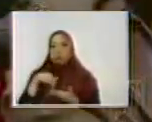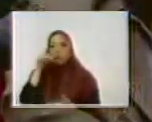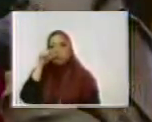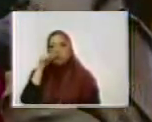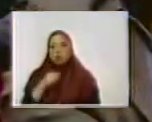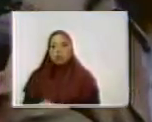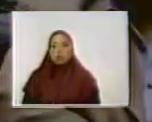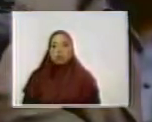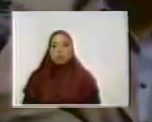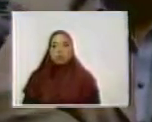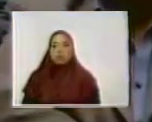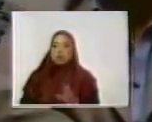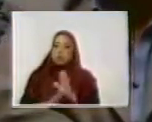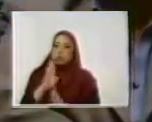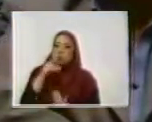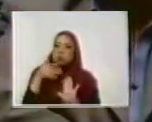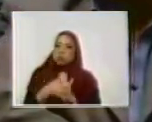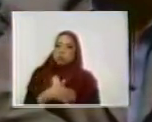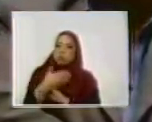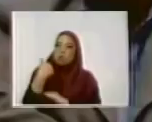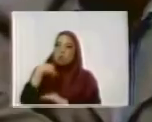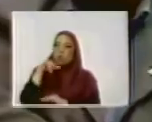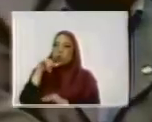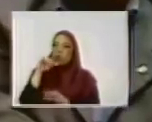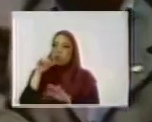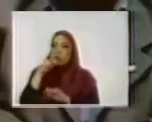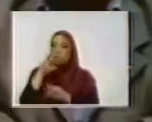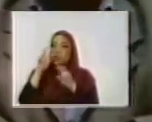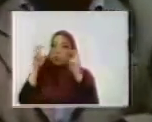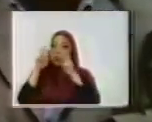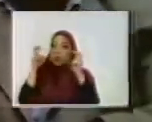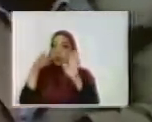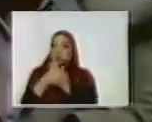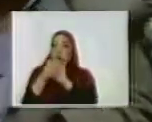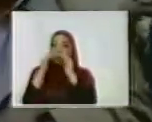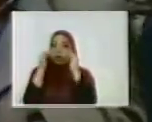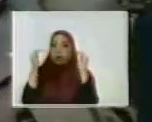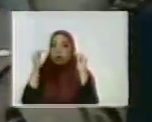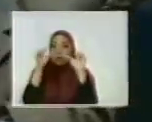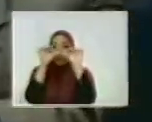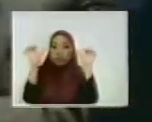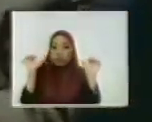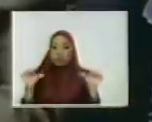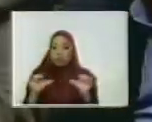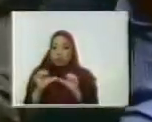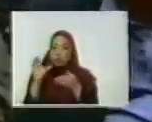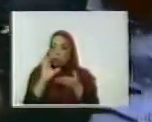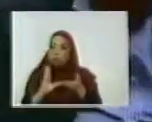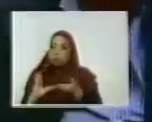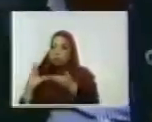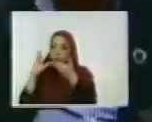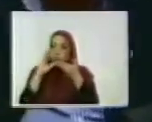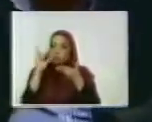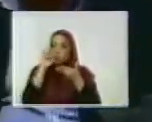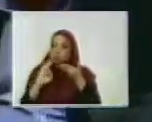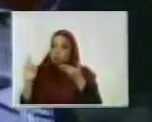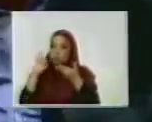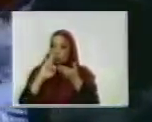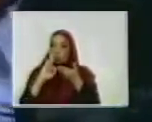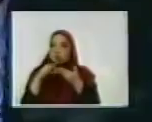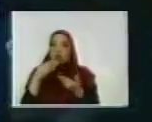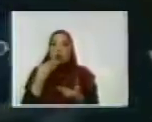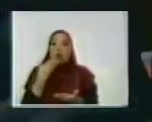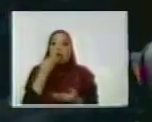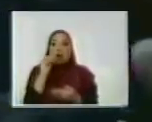Superintendente ha adelantado sobre la materia de los criptoactivos, pido, os ruego